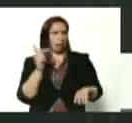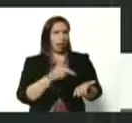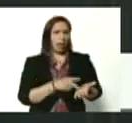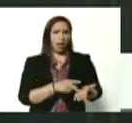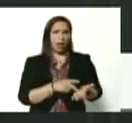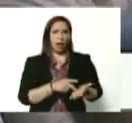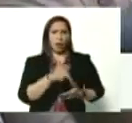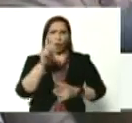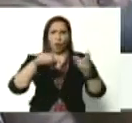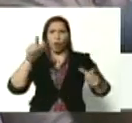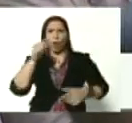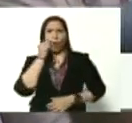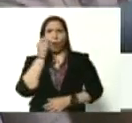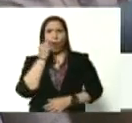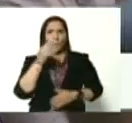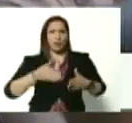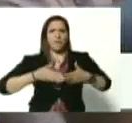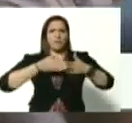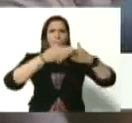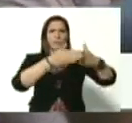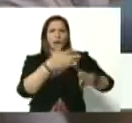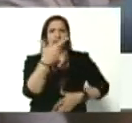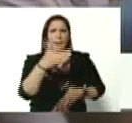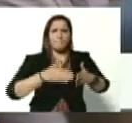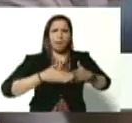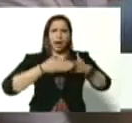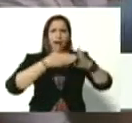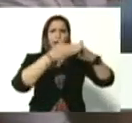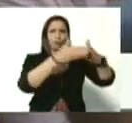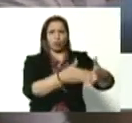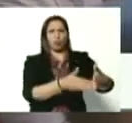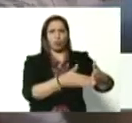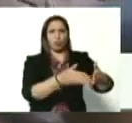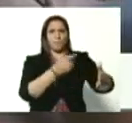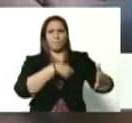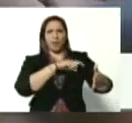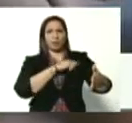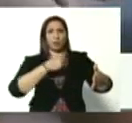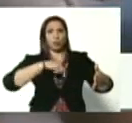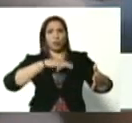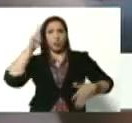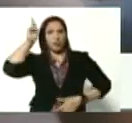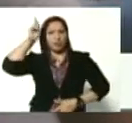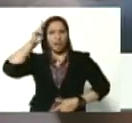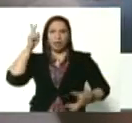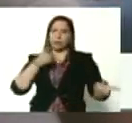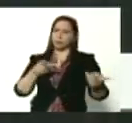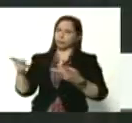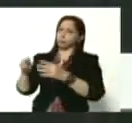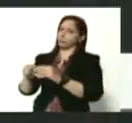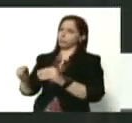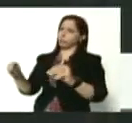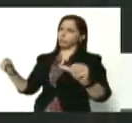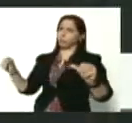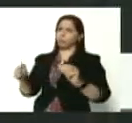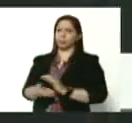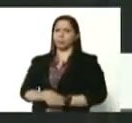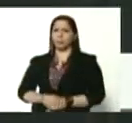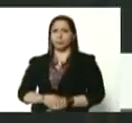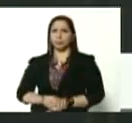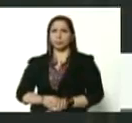la pinta la niña y la santa maria y nuestros indígenas los recibieron en tierra con una cruz y